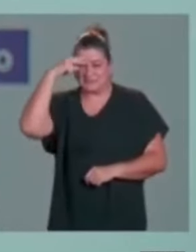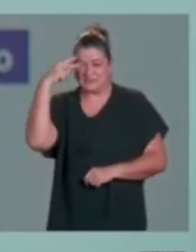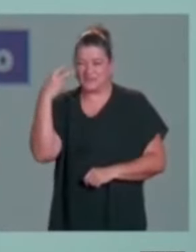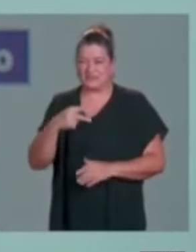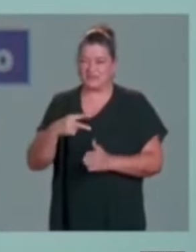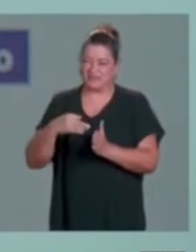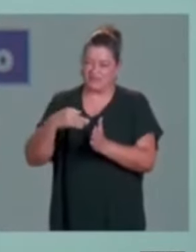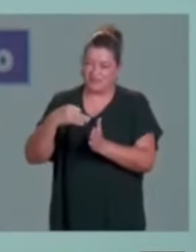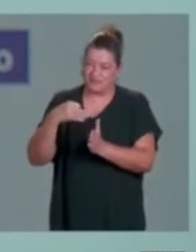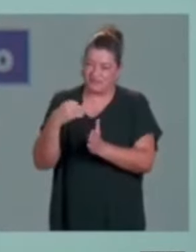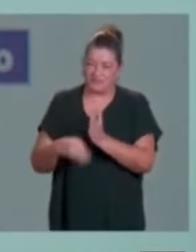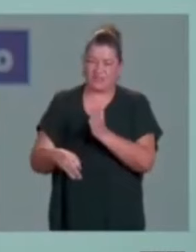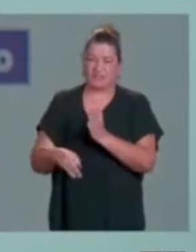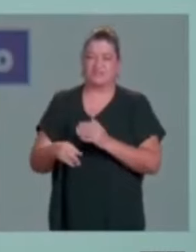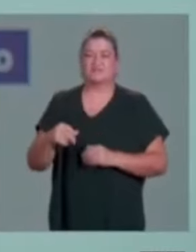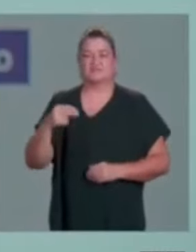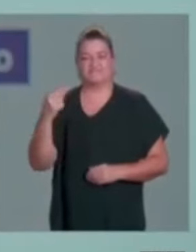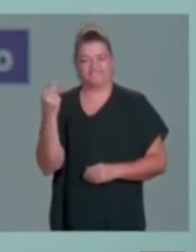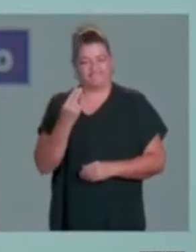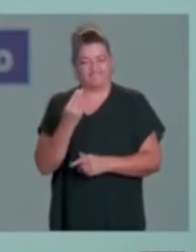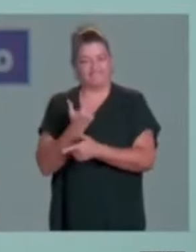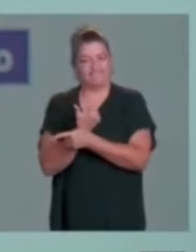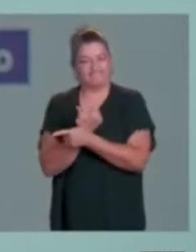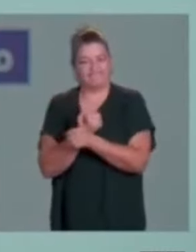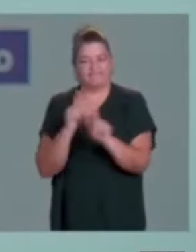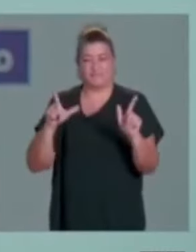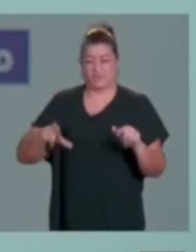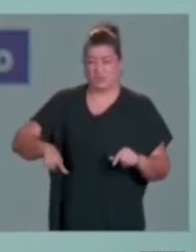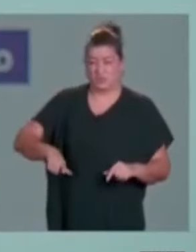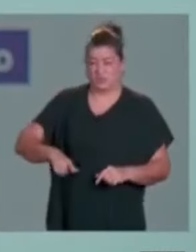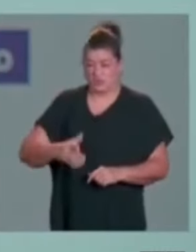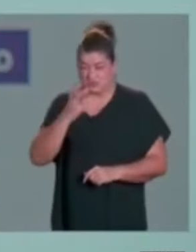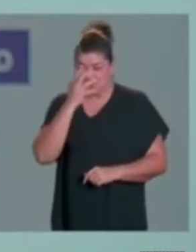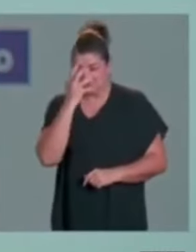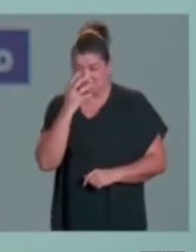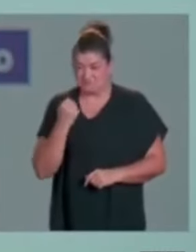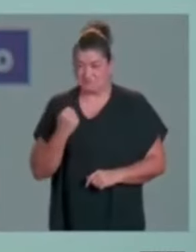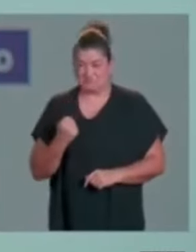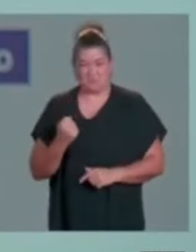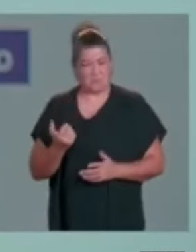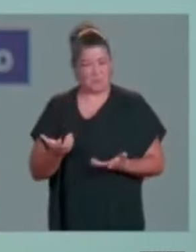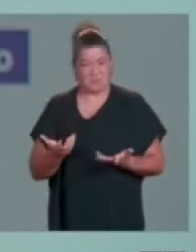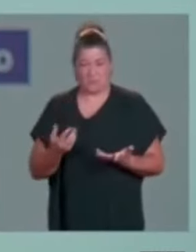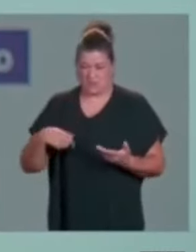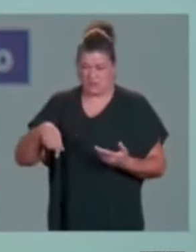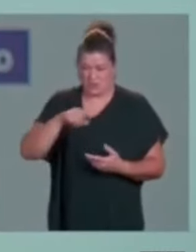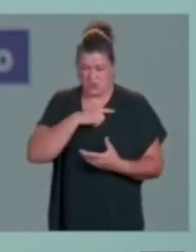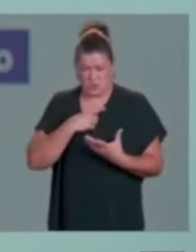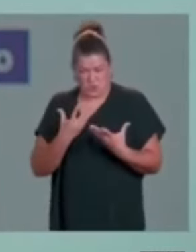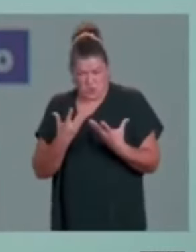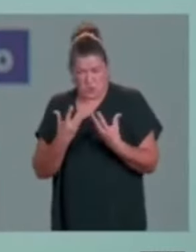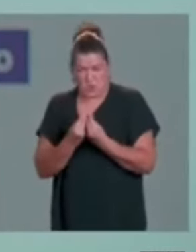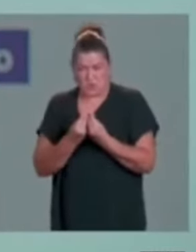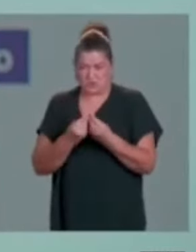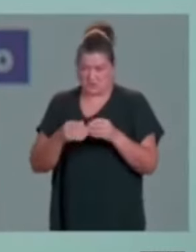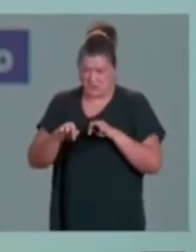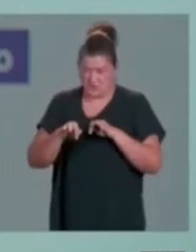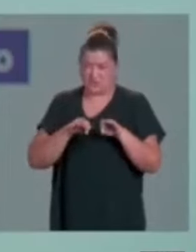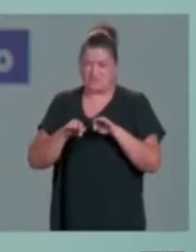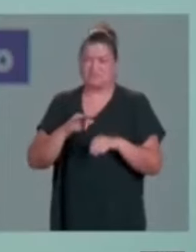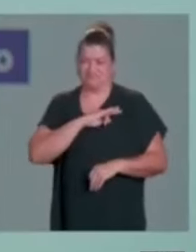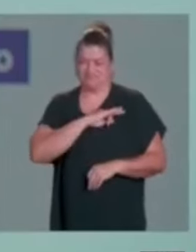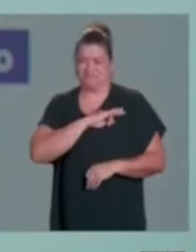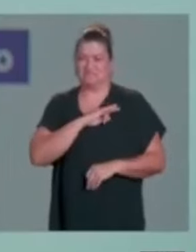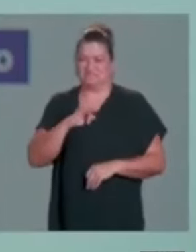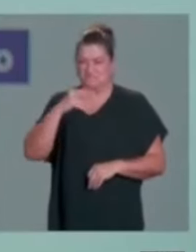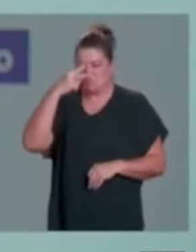Necesitamos libertad, no un autoritarismo. Si trabajamos juntos, vamos a poder construir el